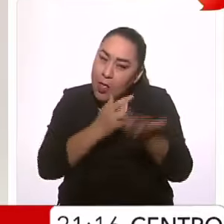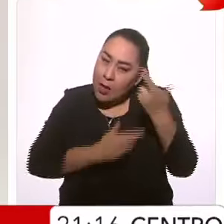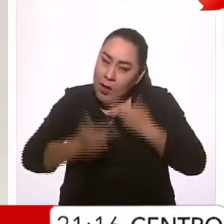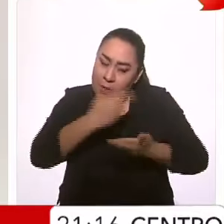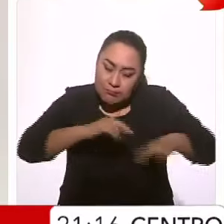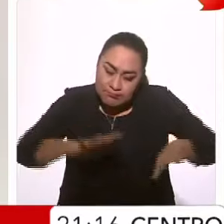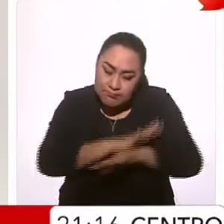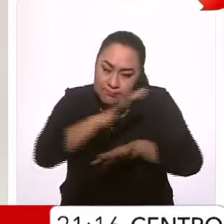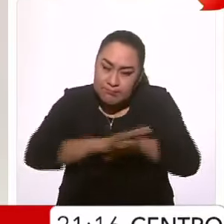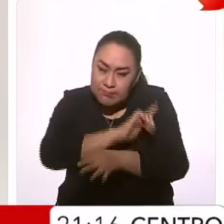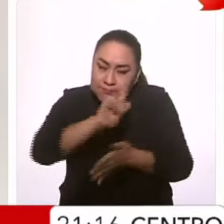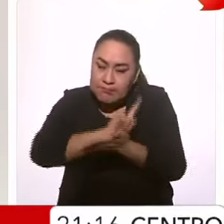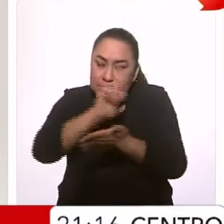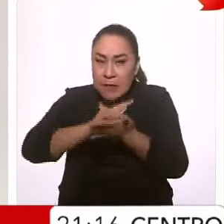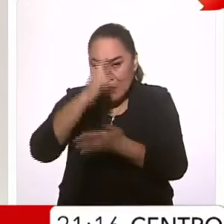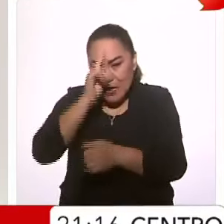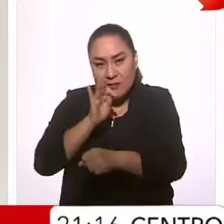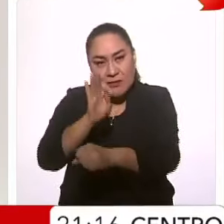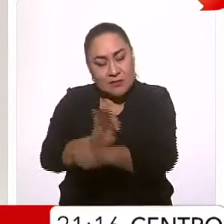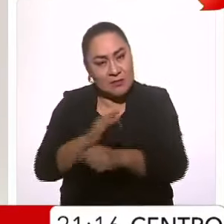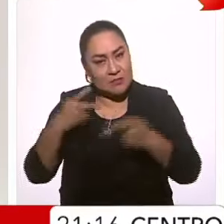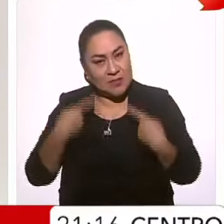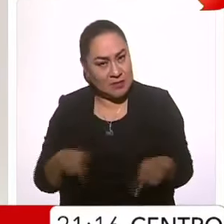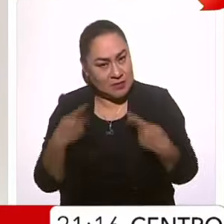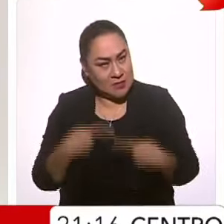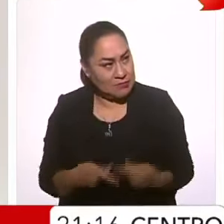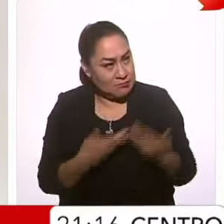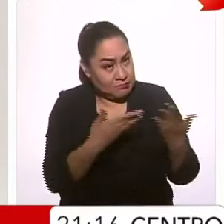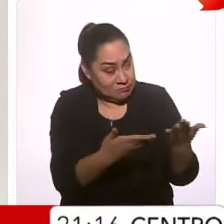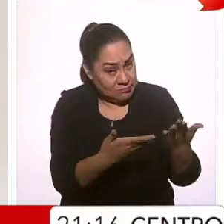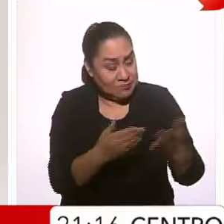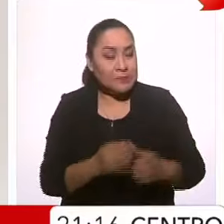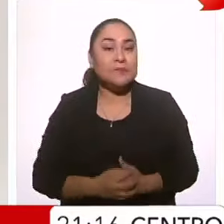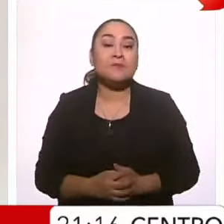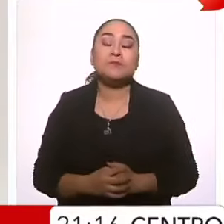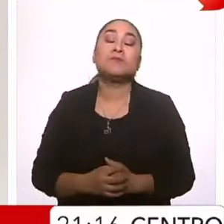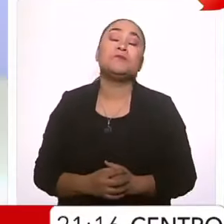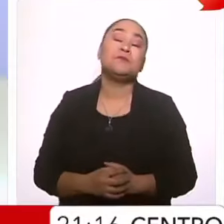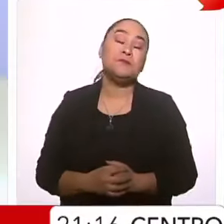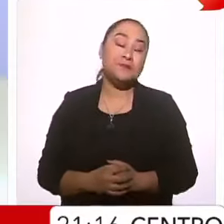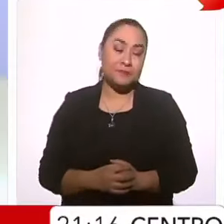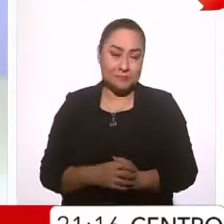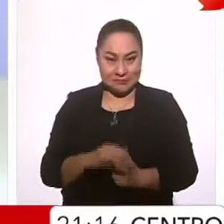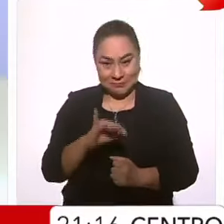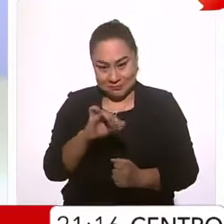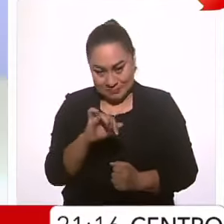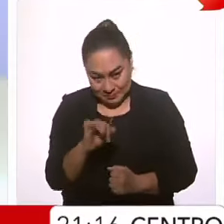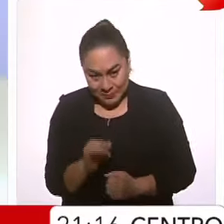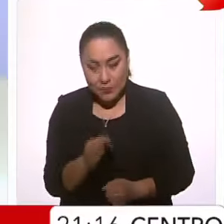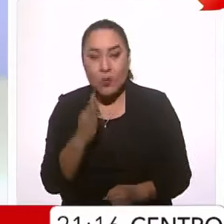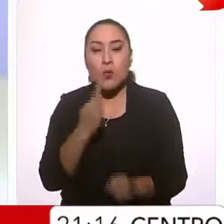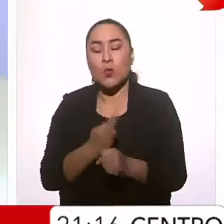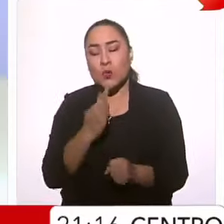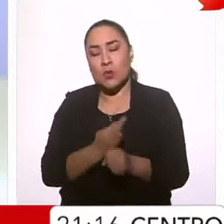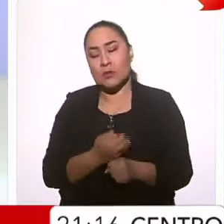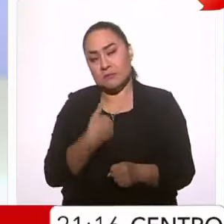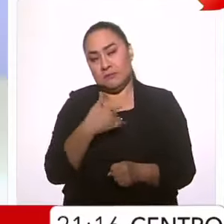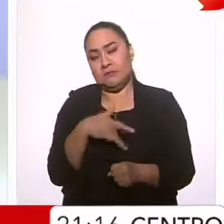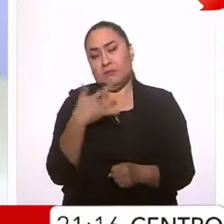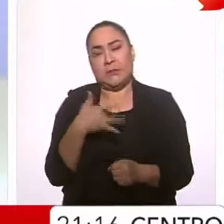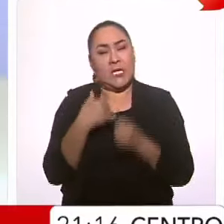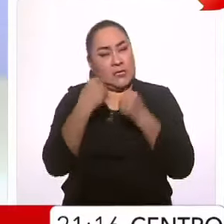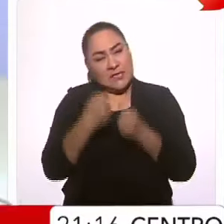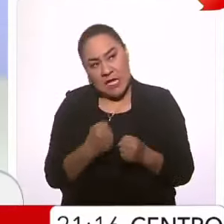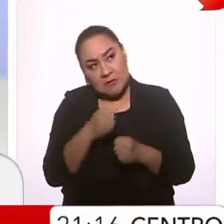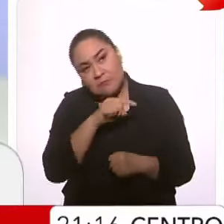las reformas, pero también sobre el tiempo de presentarlas. Sí, estamos completamente convencidos, millones